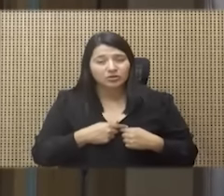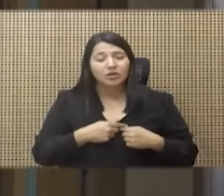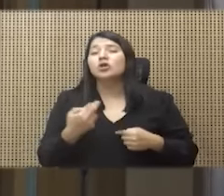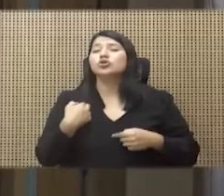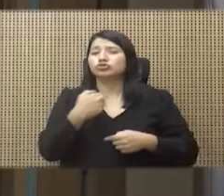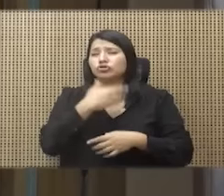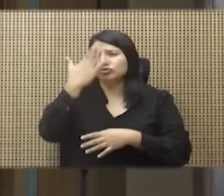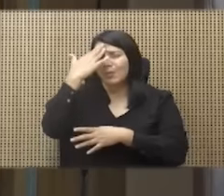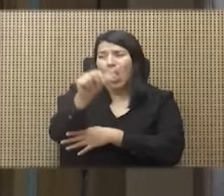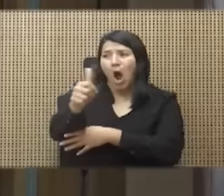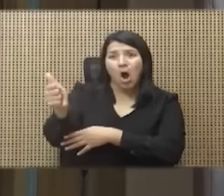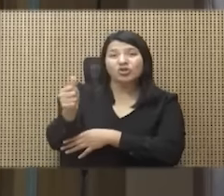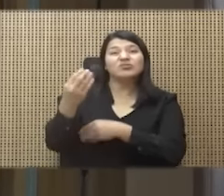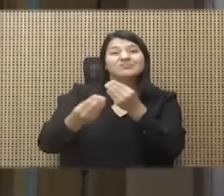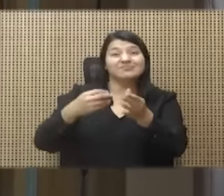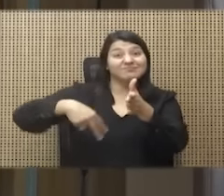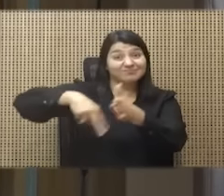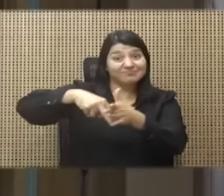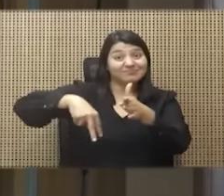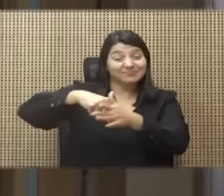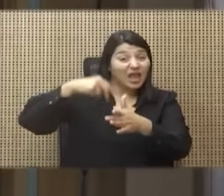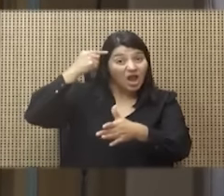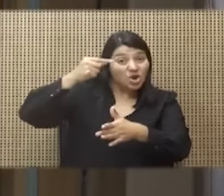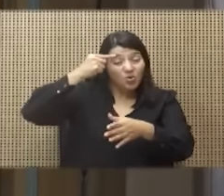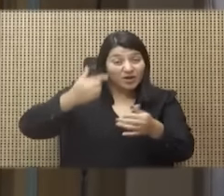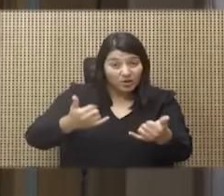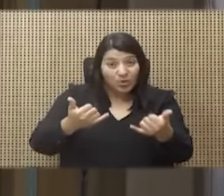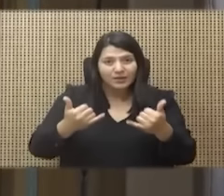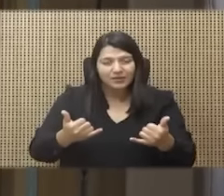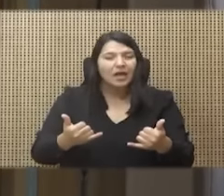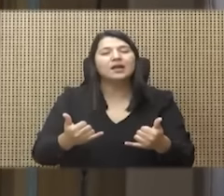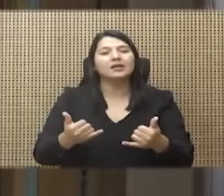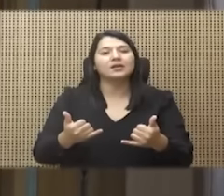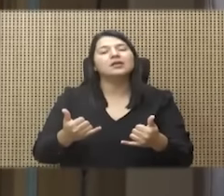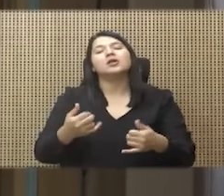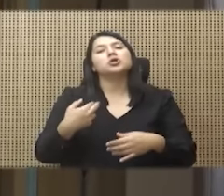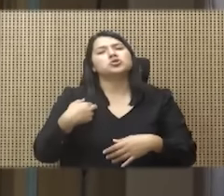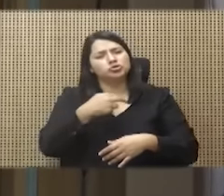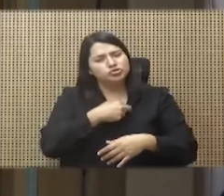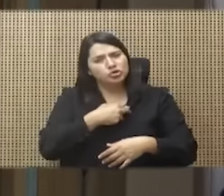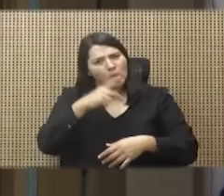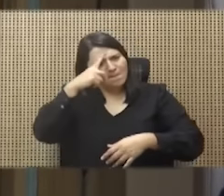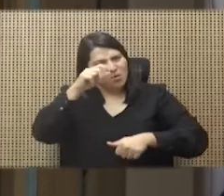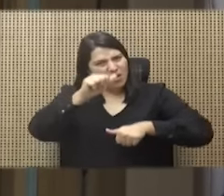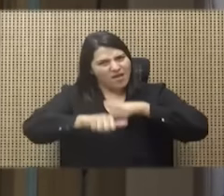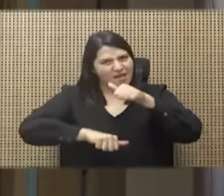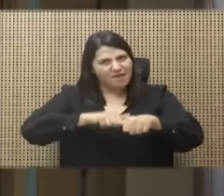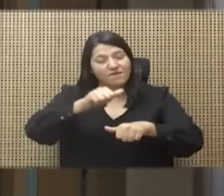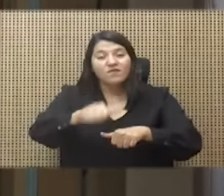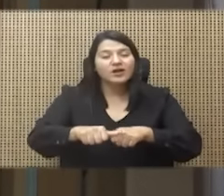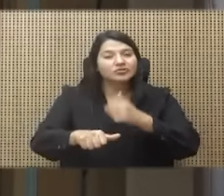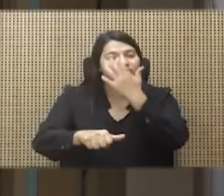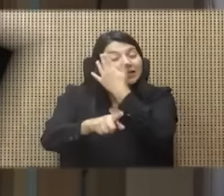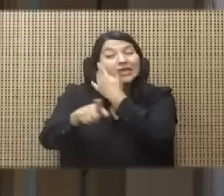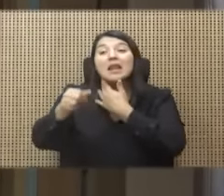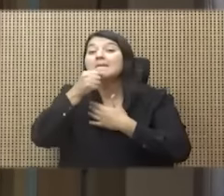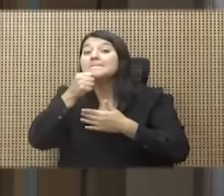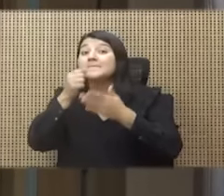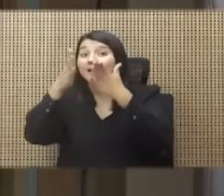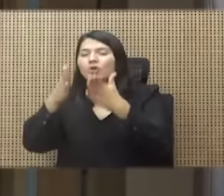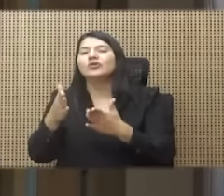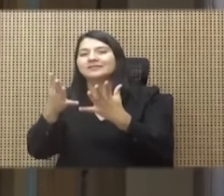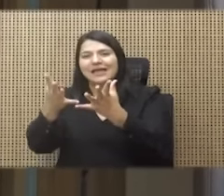ponen en el camino, a una oposición férrea y a un esfuerzo deliberado de la prensa canalla por invisibilizar